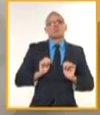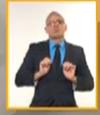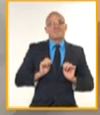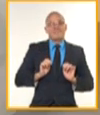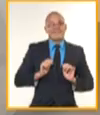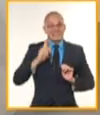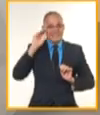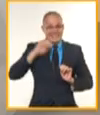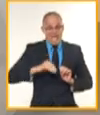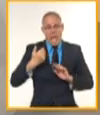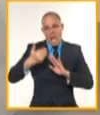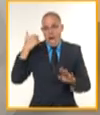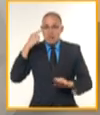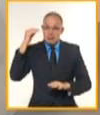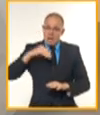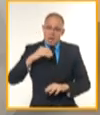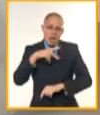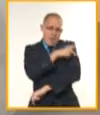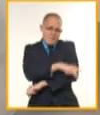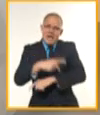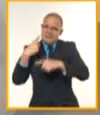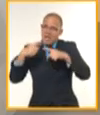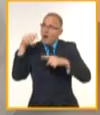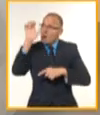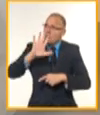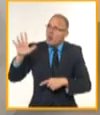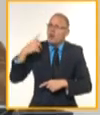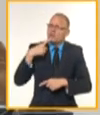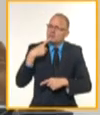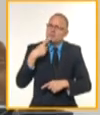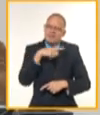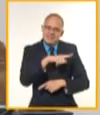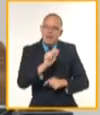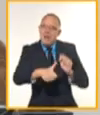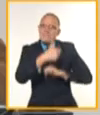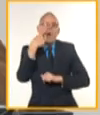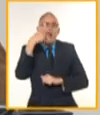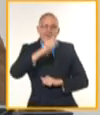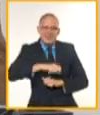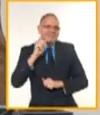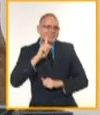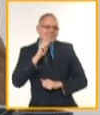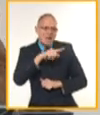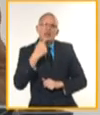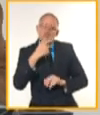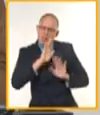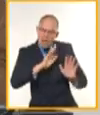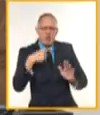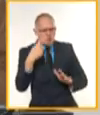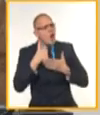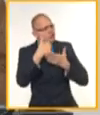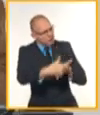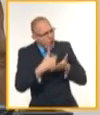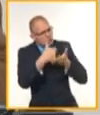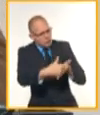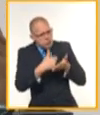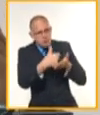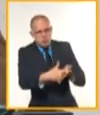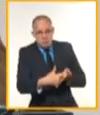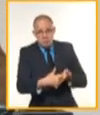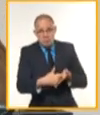dijeron a Zelensky, apoyamos a Zelensky por todo lo que le ha hecho ahora a Trump, pero realmente los únicos dos que sí han avanzado, al